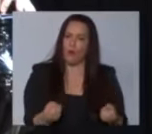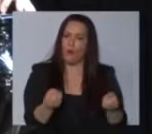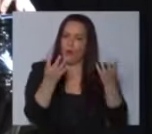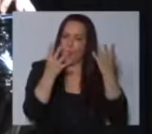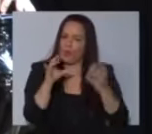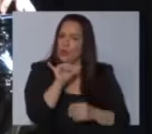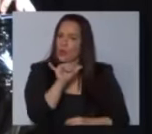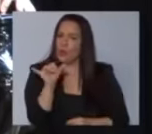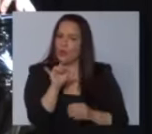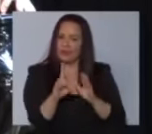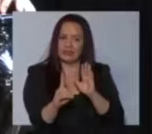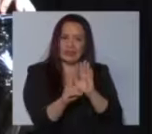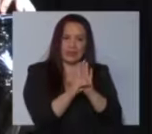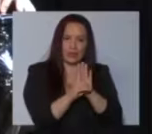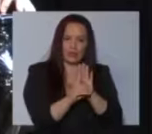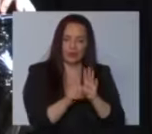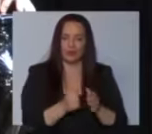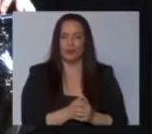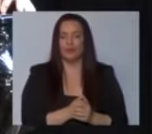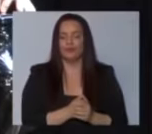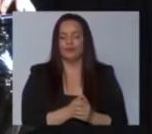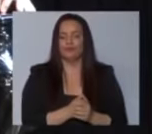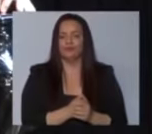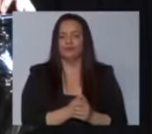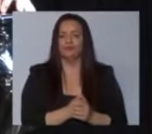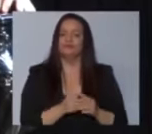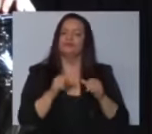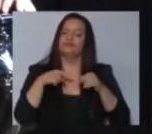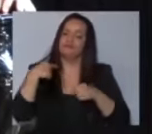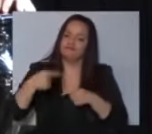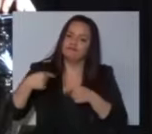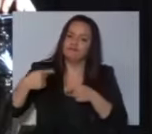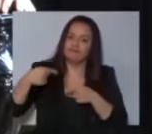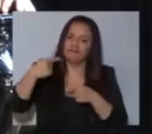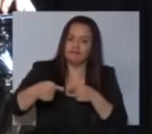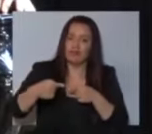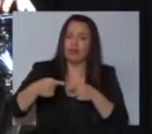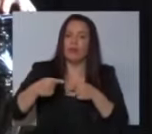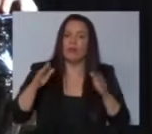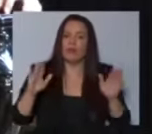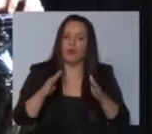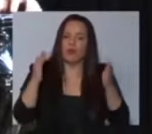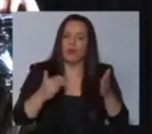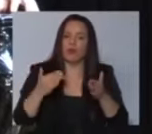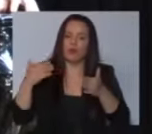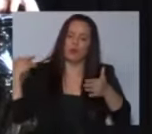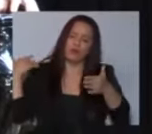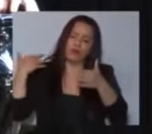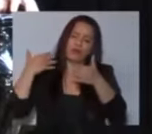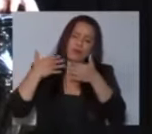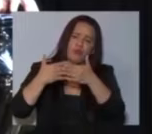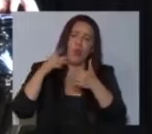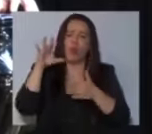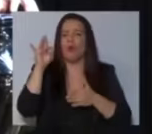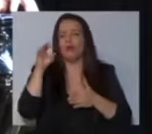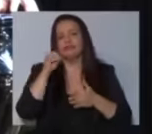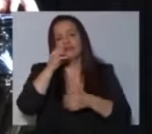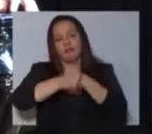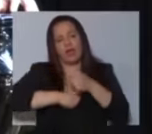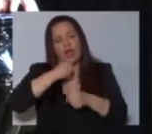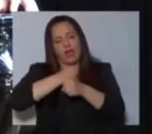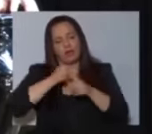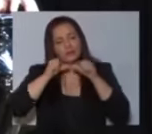derecho. Consistentemente, lo hemos promovido durante 80 años y seguiremos luchando por